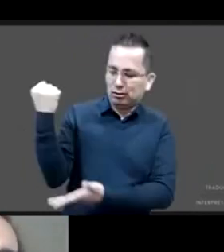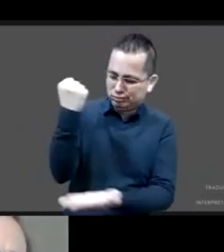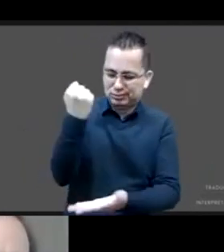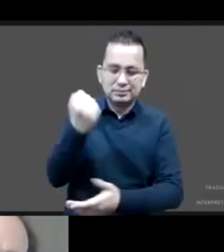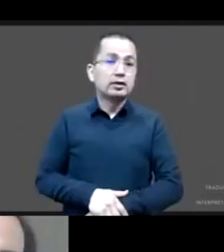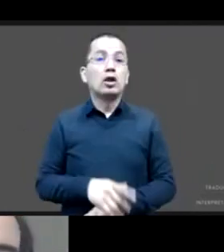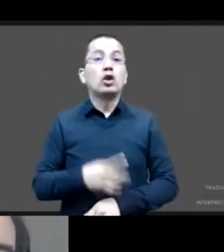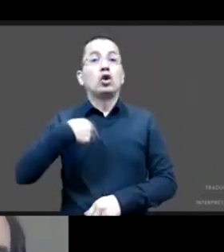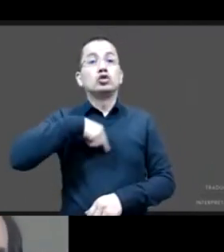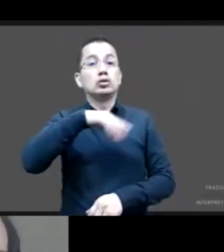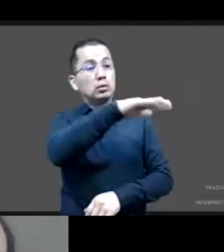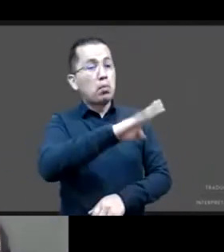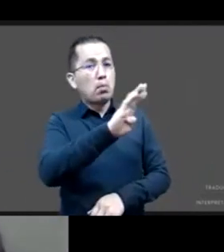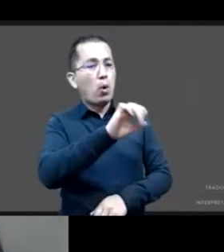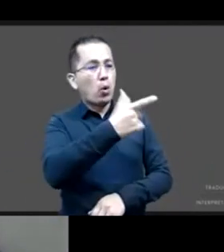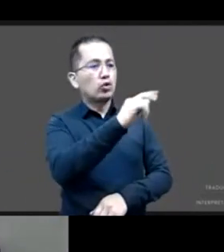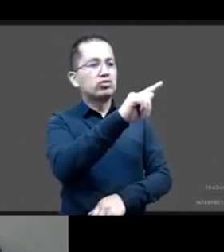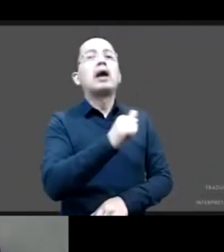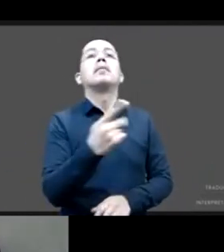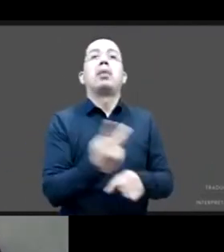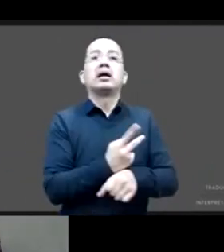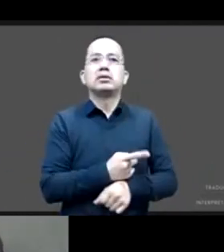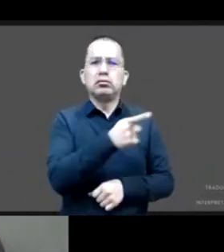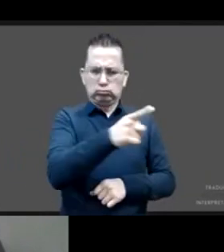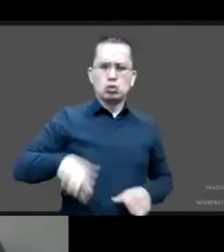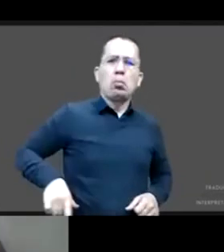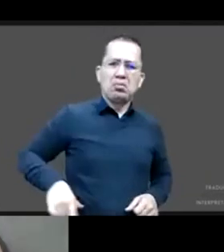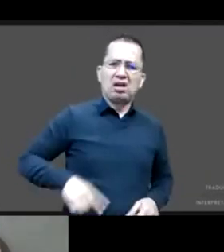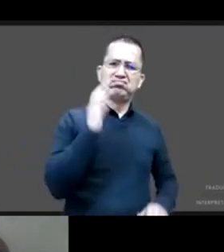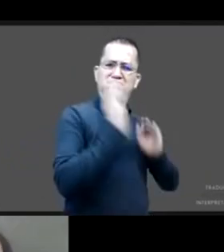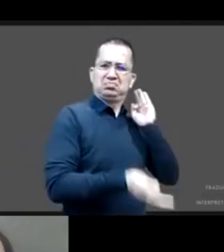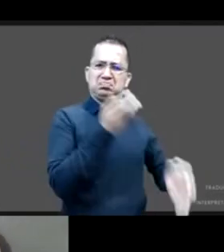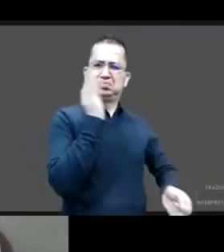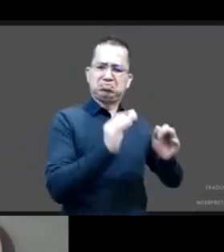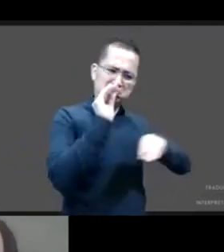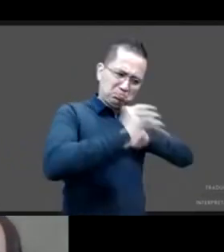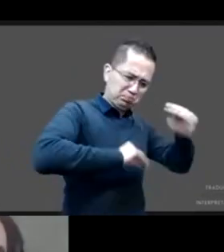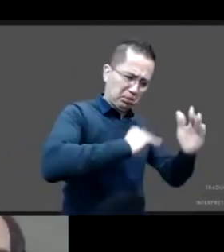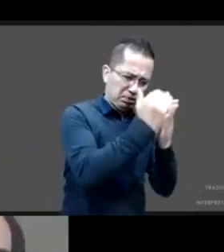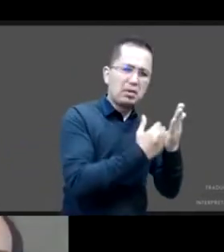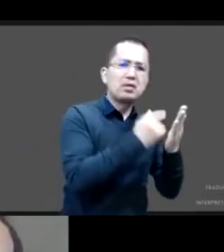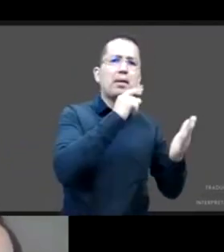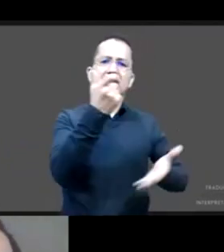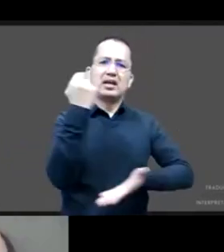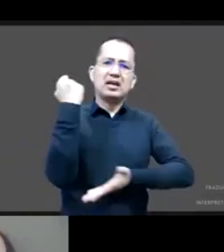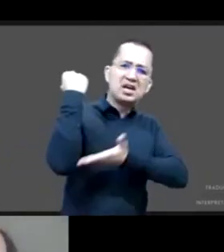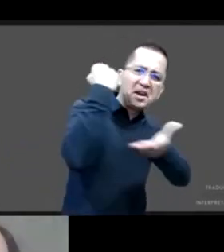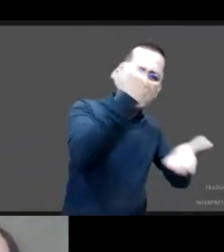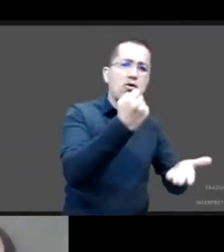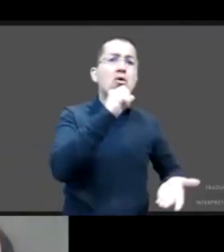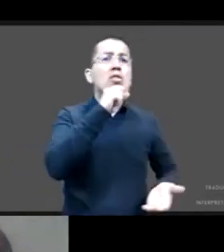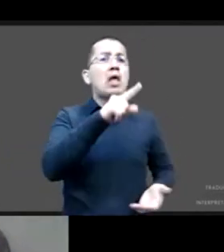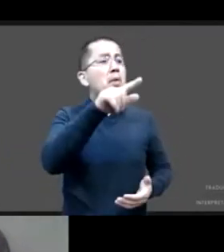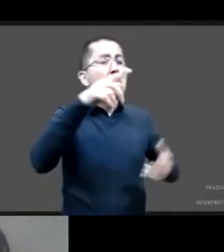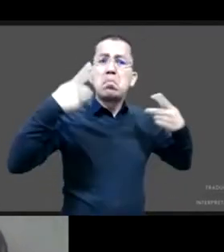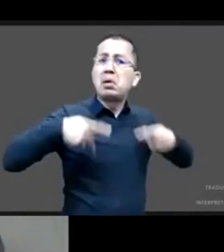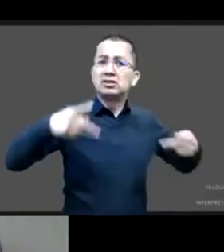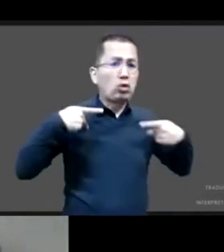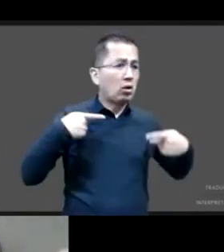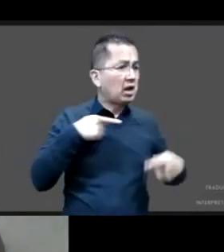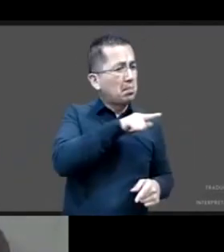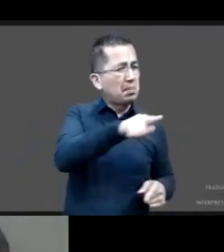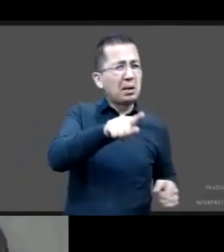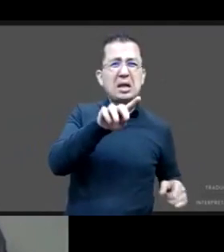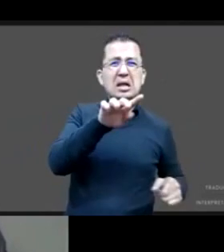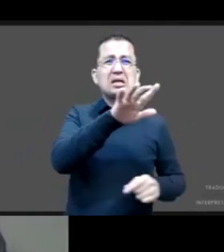política pública y ha habido dinero y seres humanos contingentes de 400 de 500 de mil personas contratadas específicamente